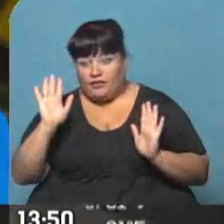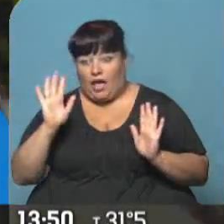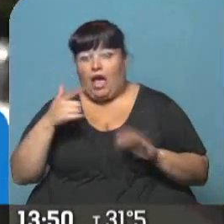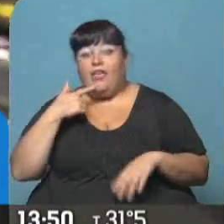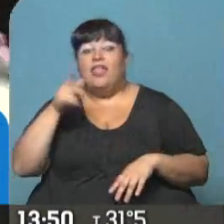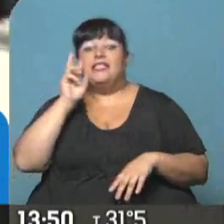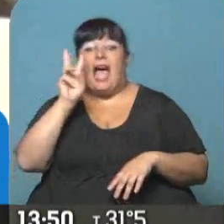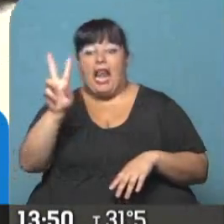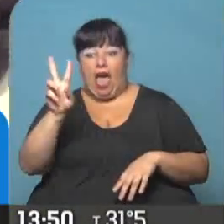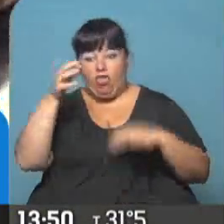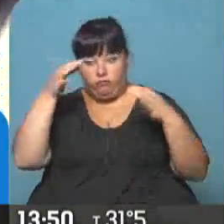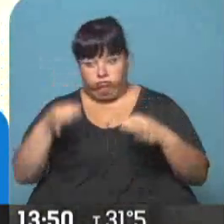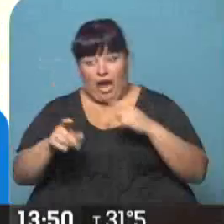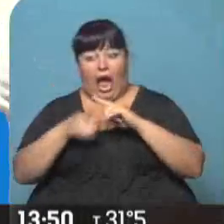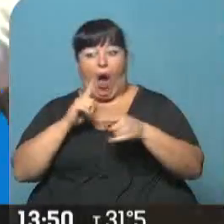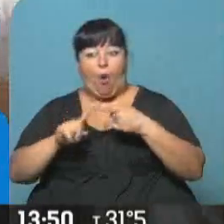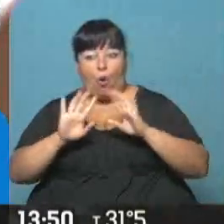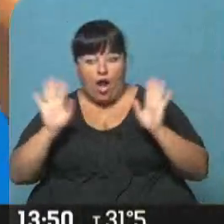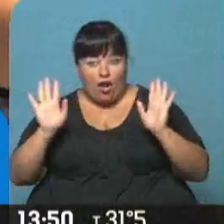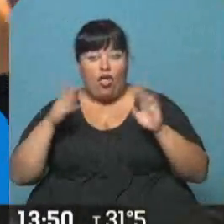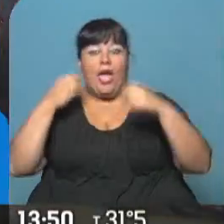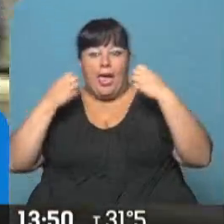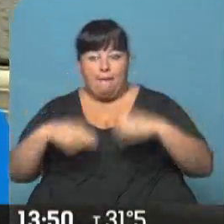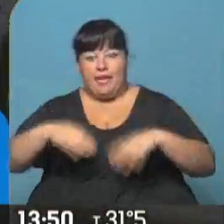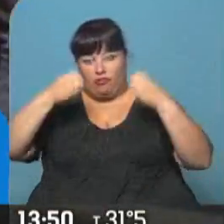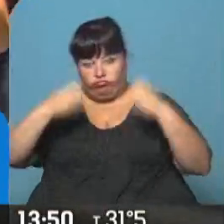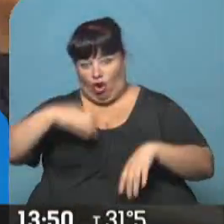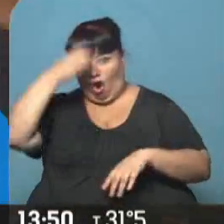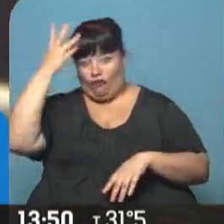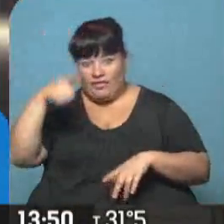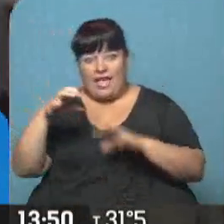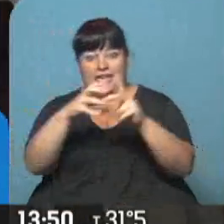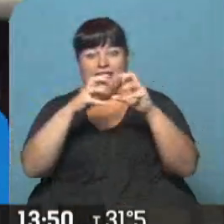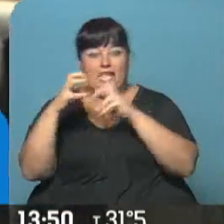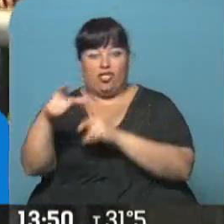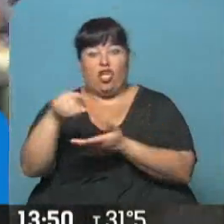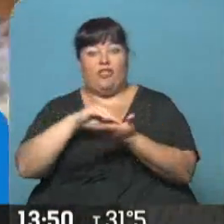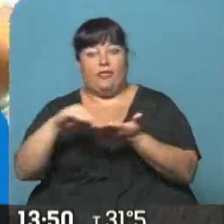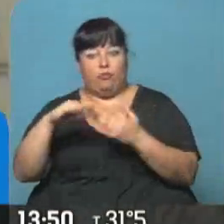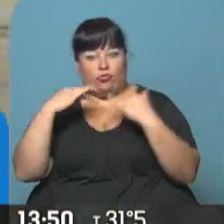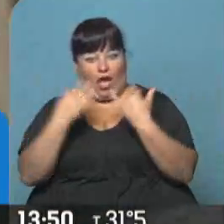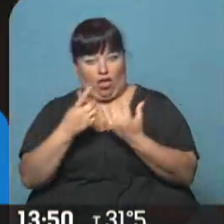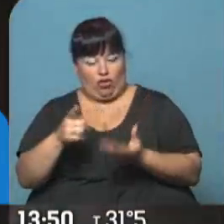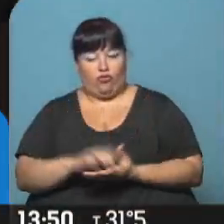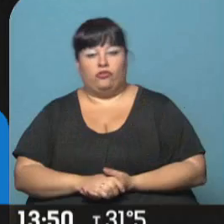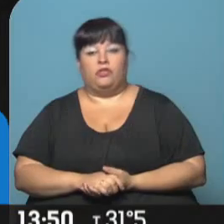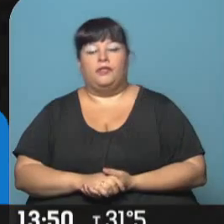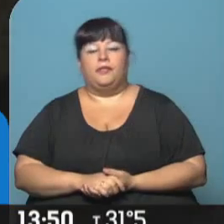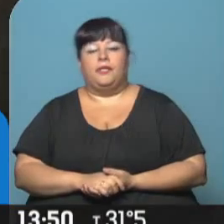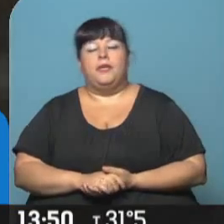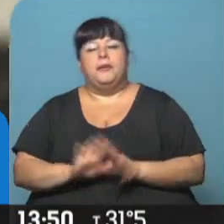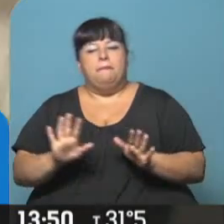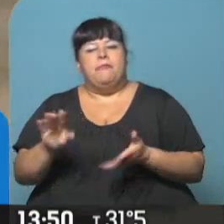que a las 14 horas está previsto el inicio formal de la sesión de la Cámara de Diputados de la